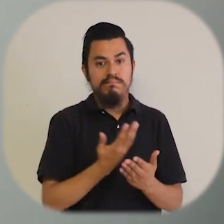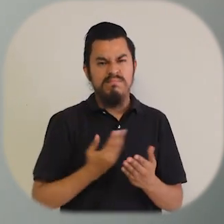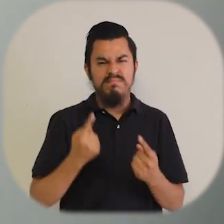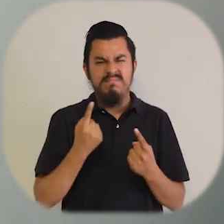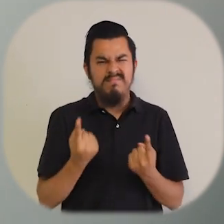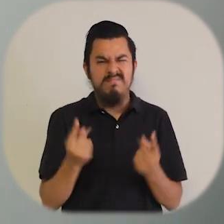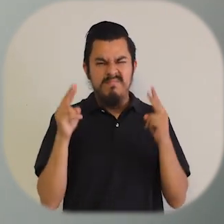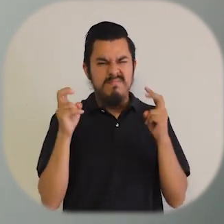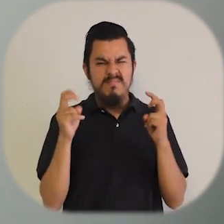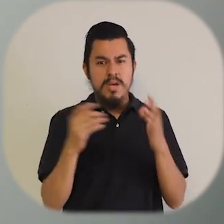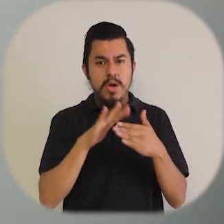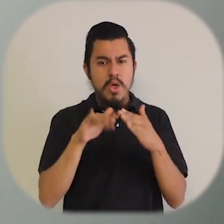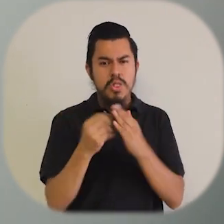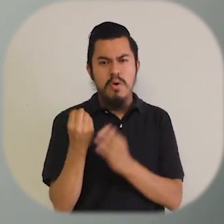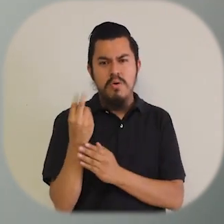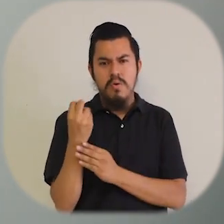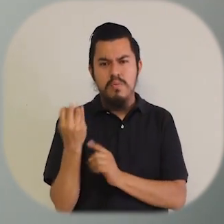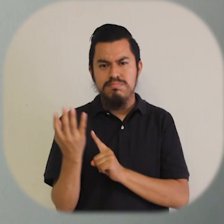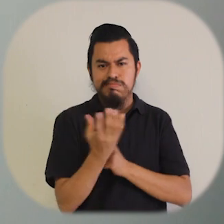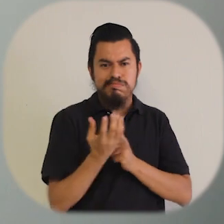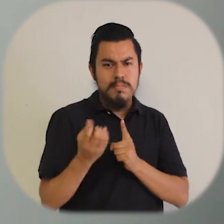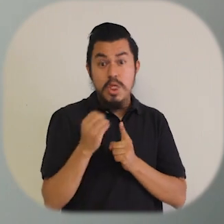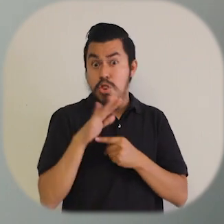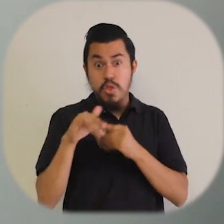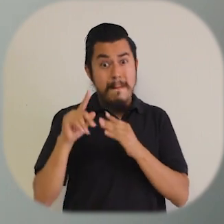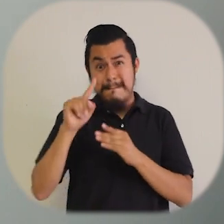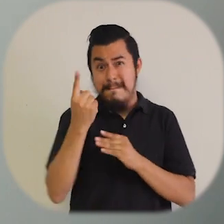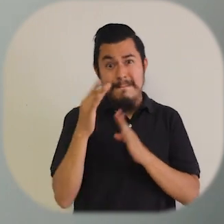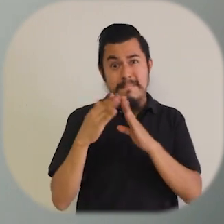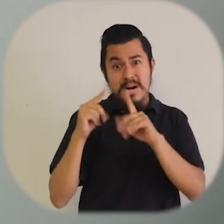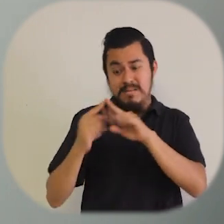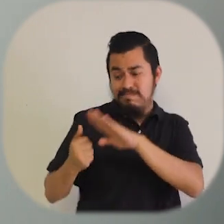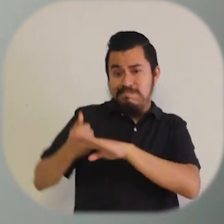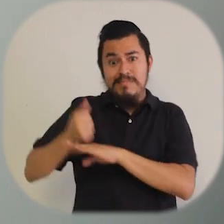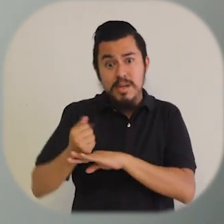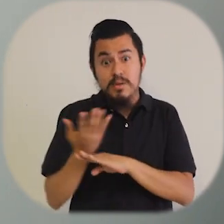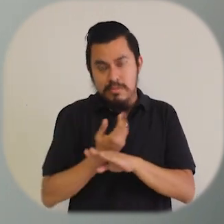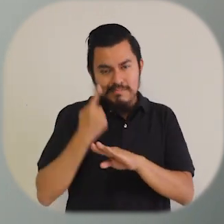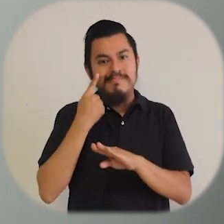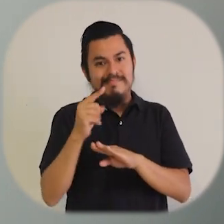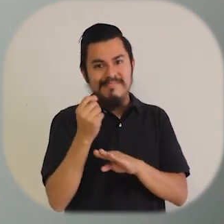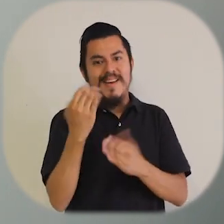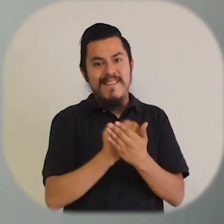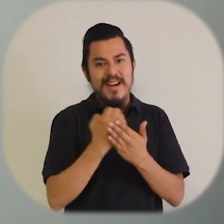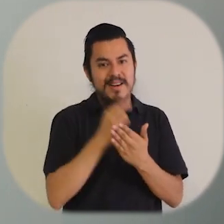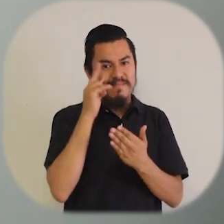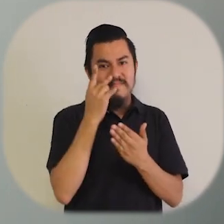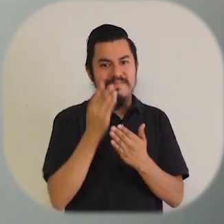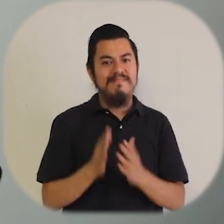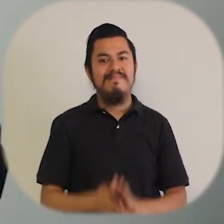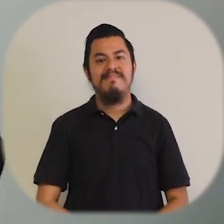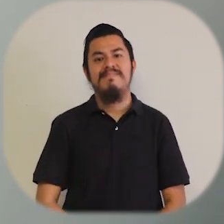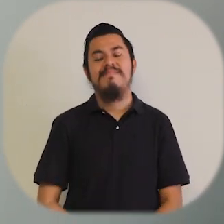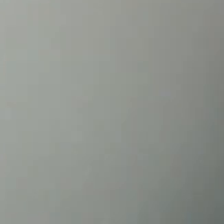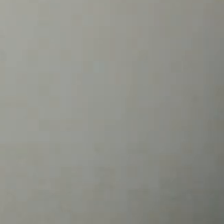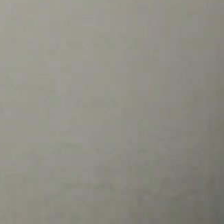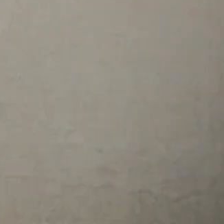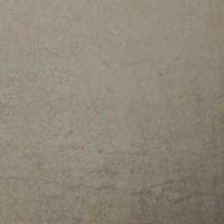sino que todos los apóstoles y toda la iglesia primitiva compartieron este evangelio. Así confirmaremos la definición del evangelio.